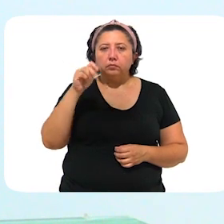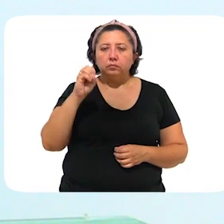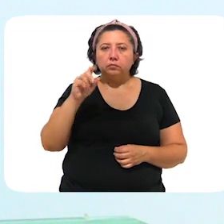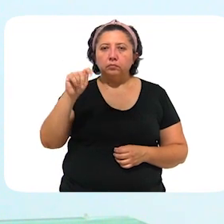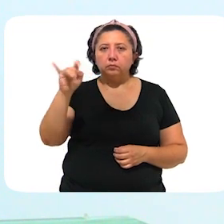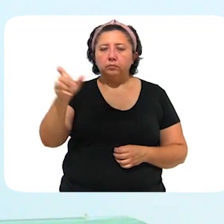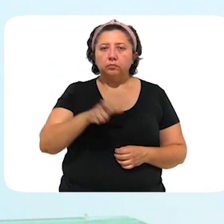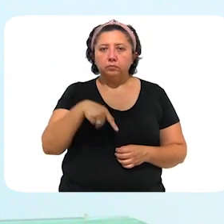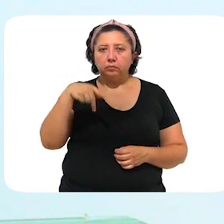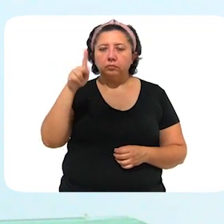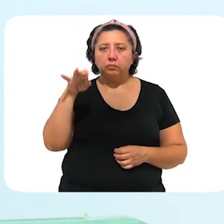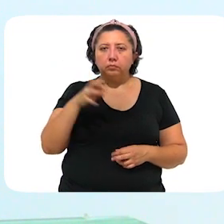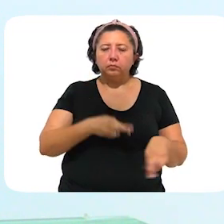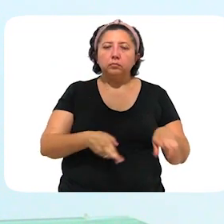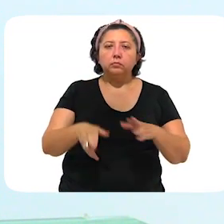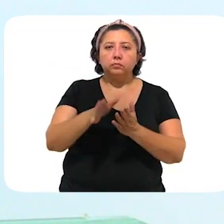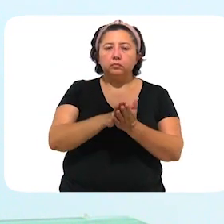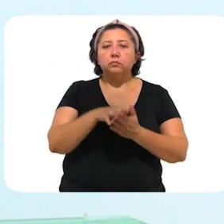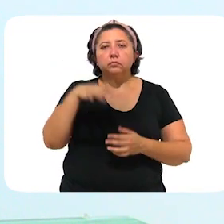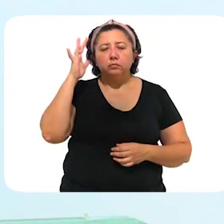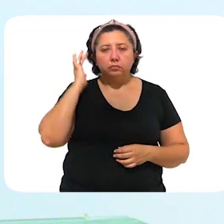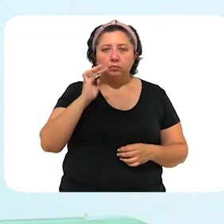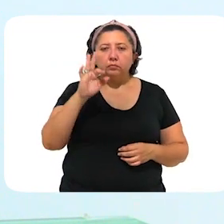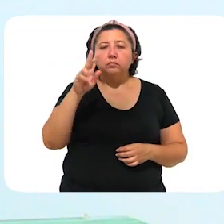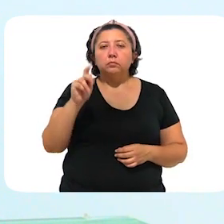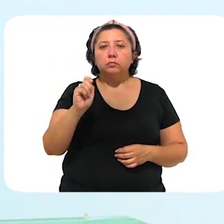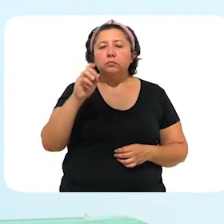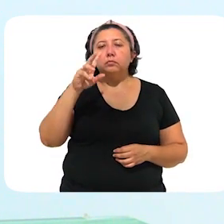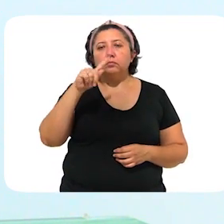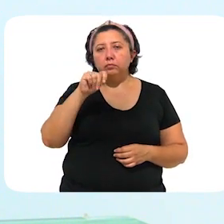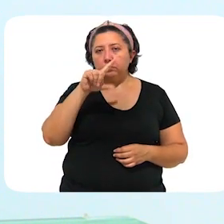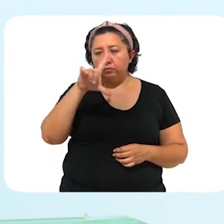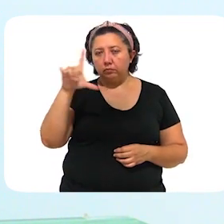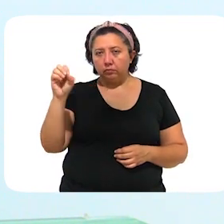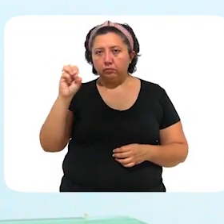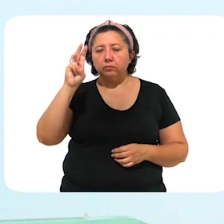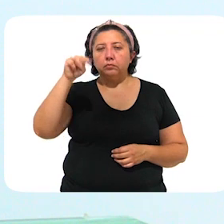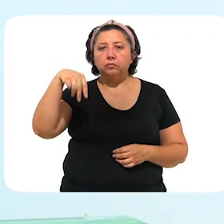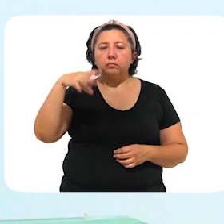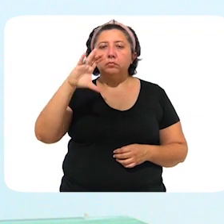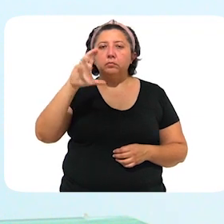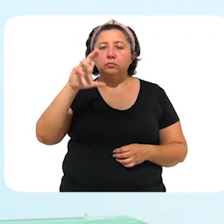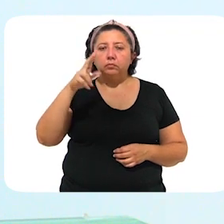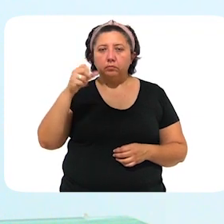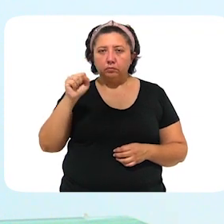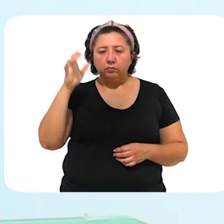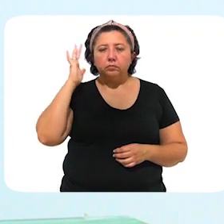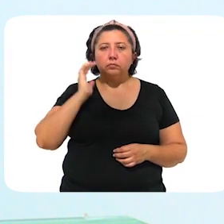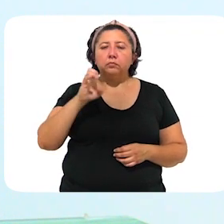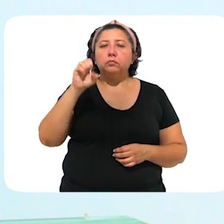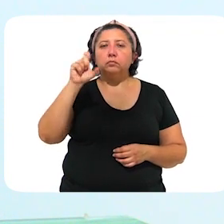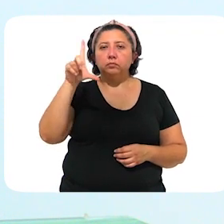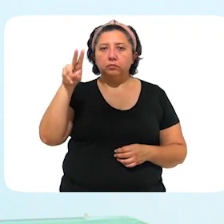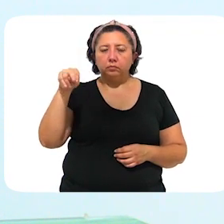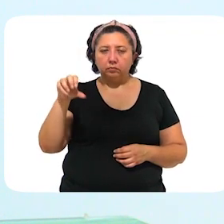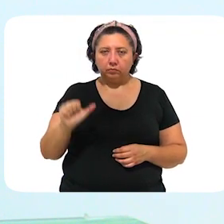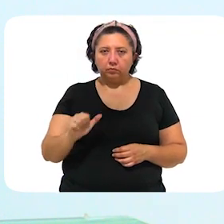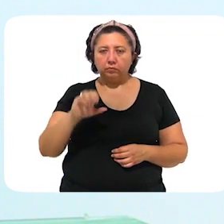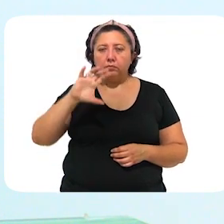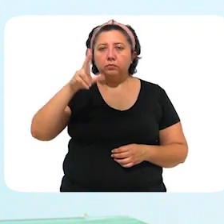tixkokob río lagartos san felipe cenotillo mocochá santa elena ya es q cool